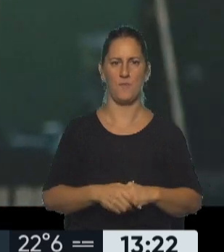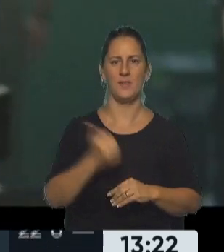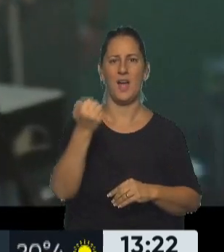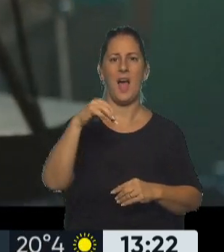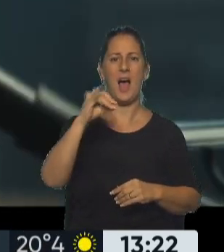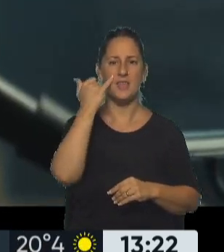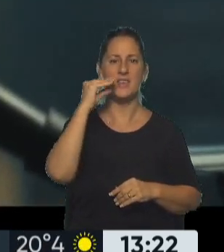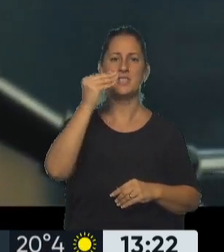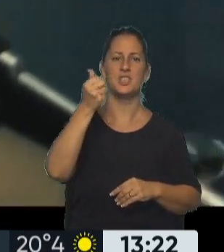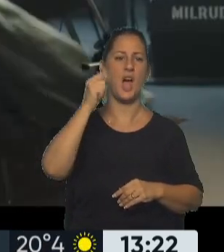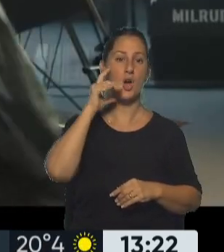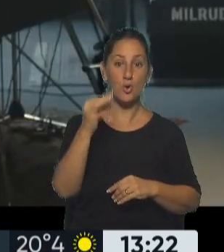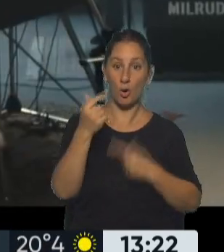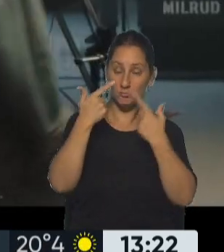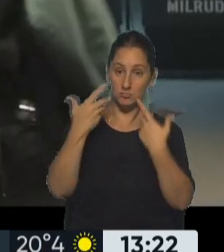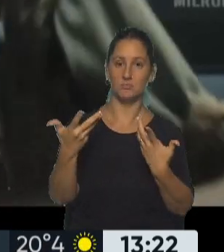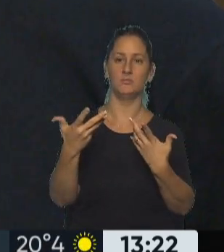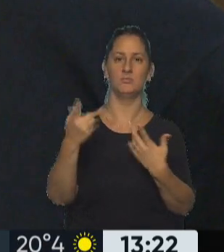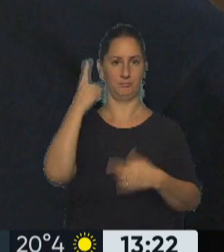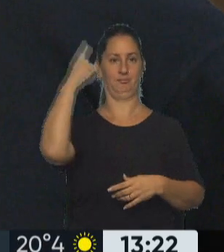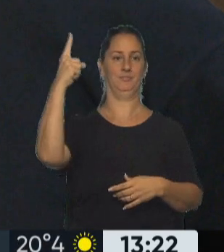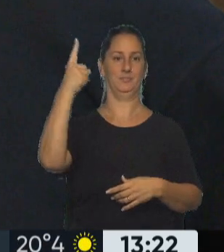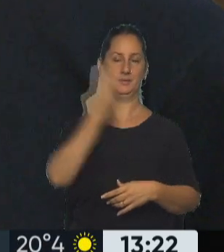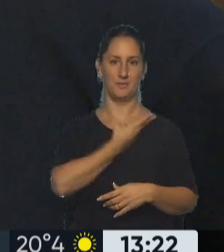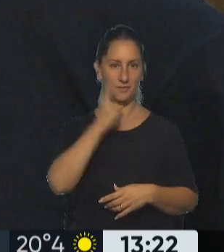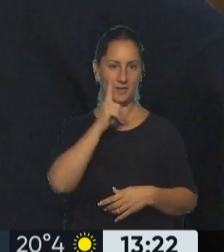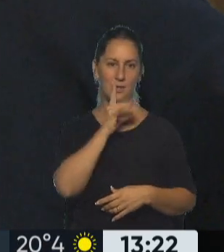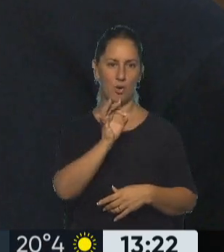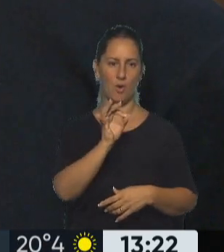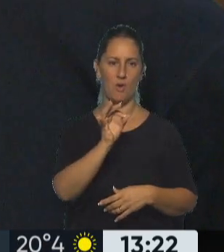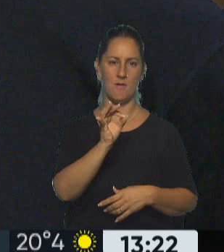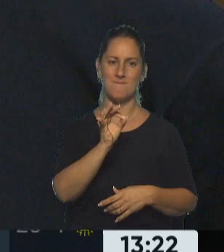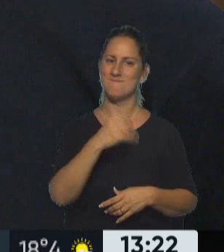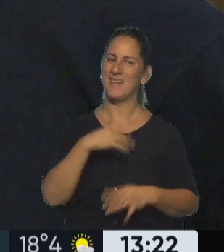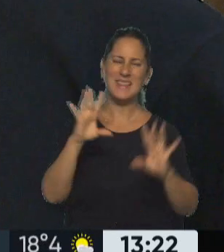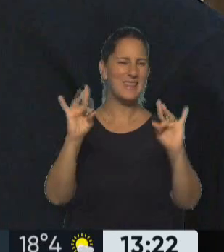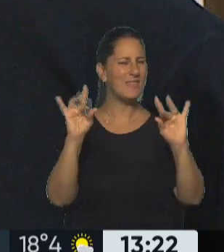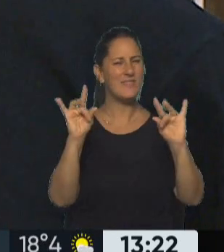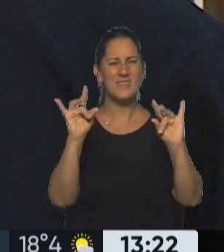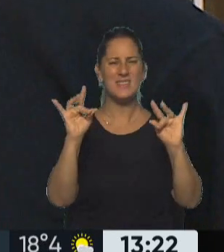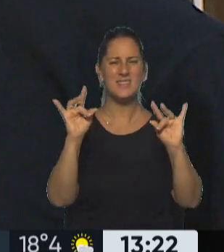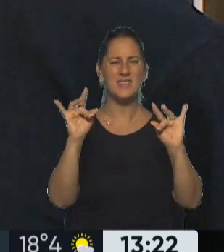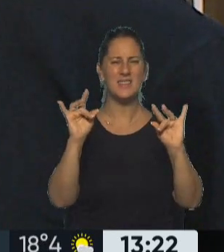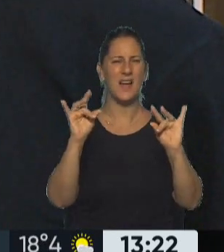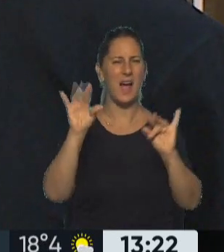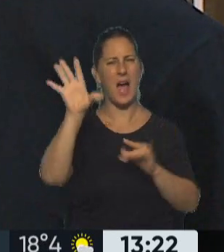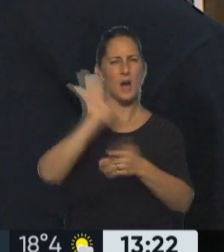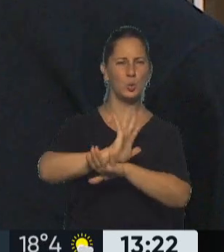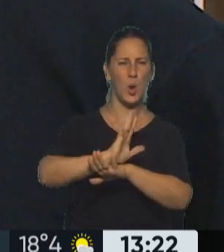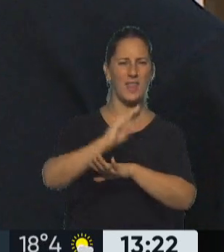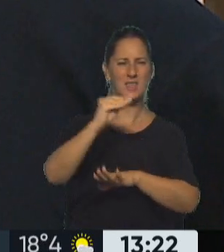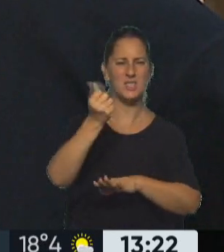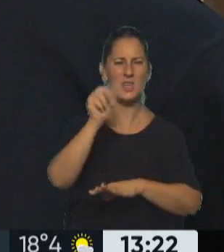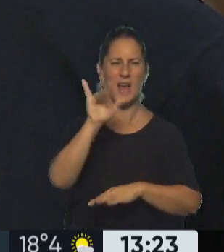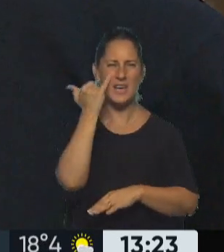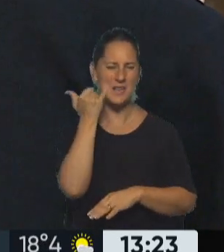sea Charlie, por ejemplo, fue algo que se le ocurrió a Fito. Porque nos dijo, para mí no van a encontrar a ninguna persona que pueda ser de Charlie. No existe la persona que pueda